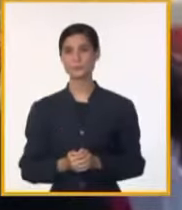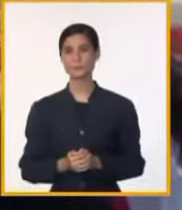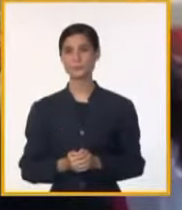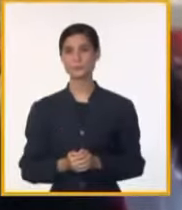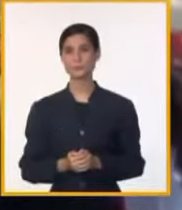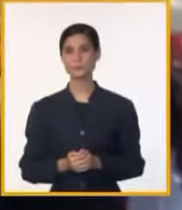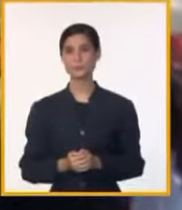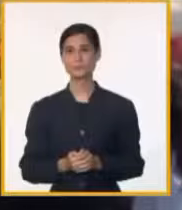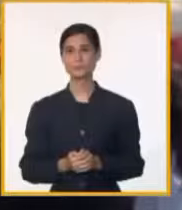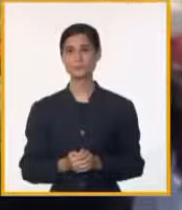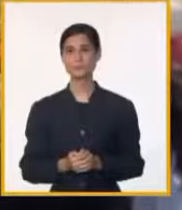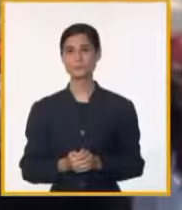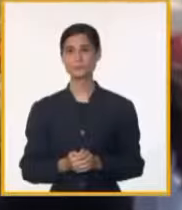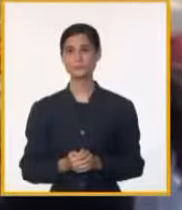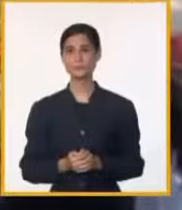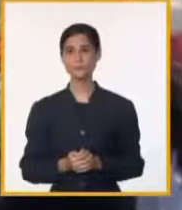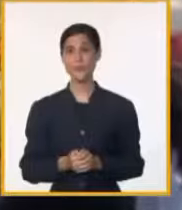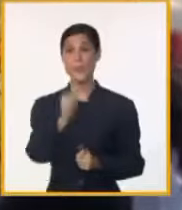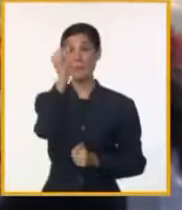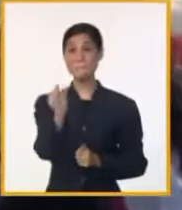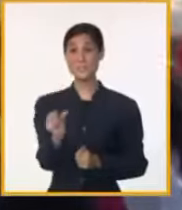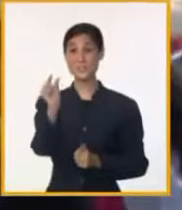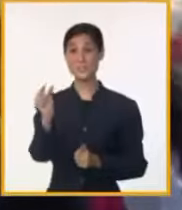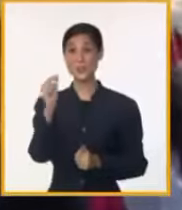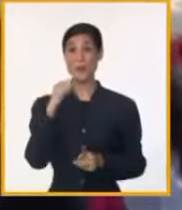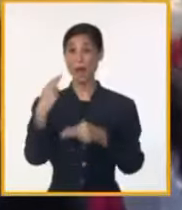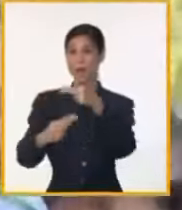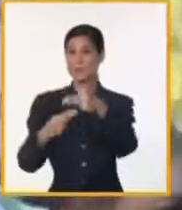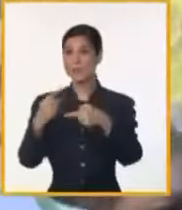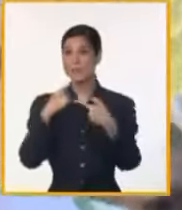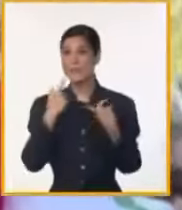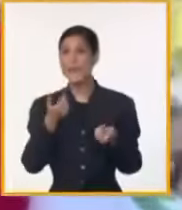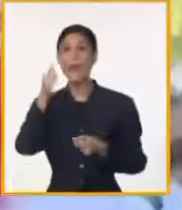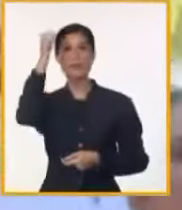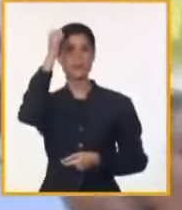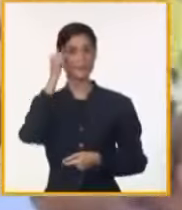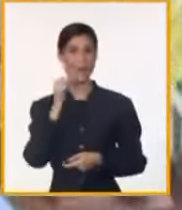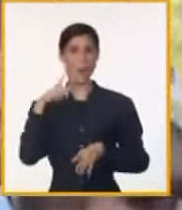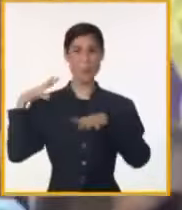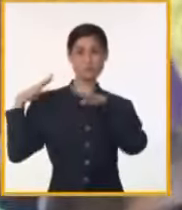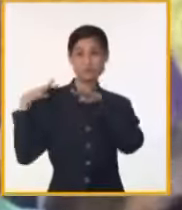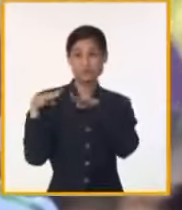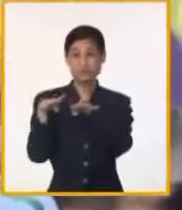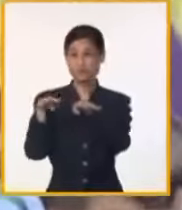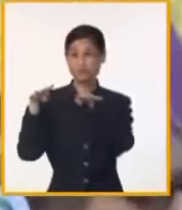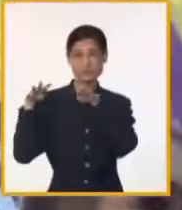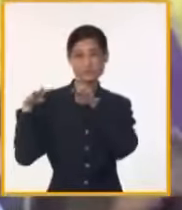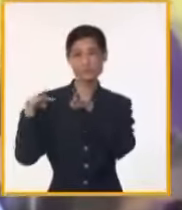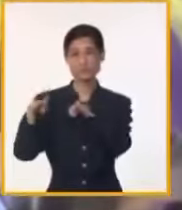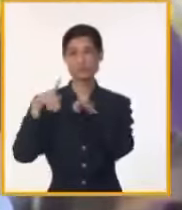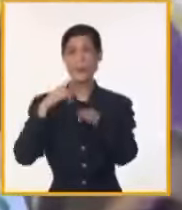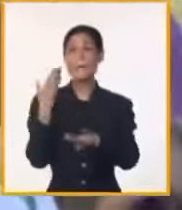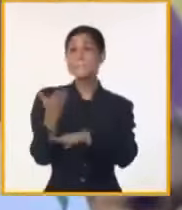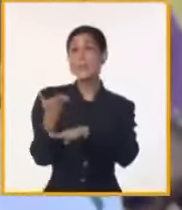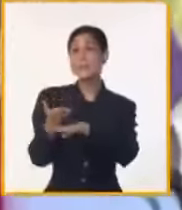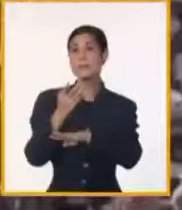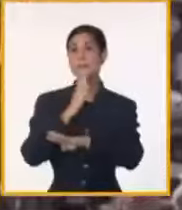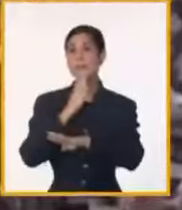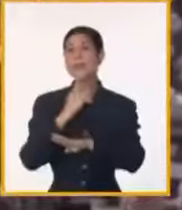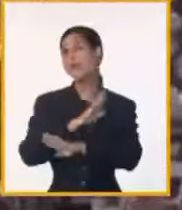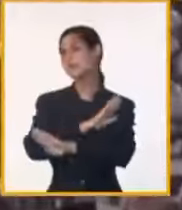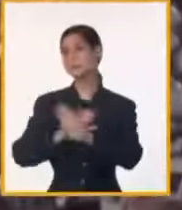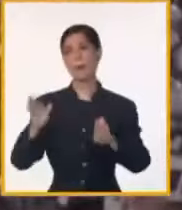lono miles de manifestantes marcharon el sábado en ciudades de todo el mundo para pedir un alto el fuego en gaza y